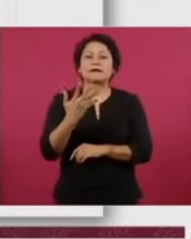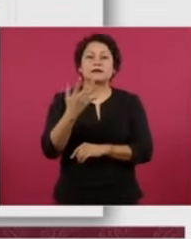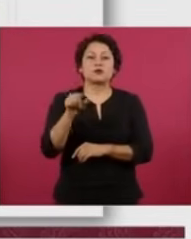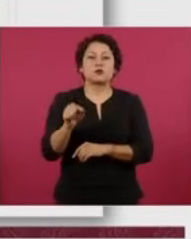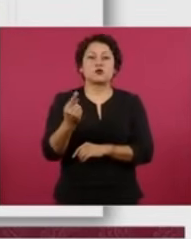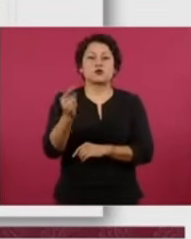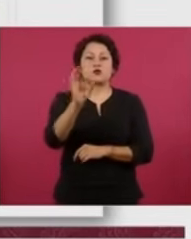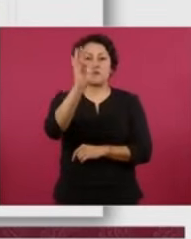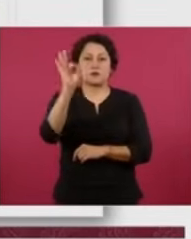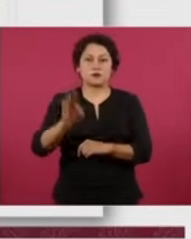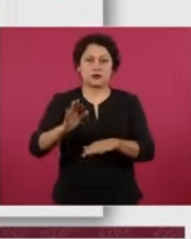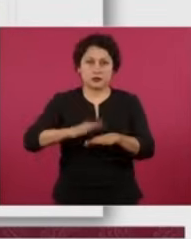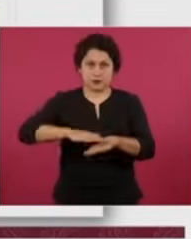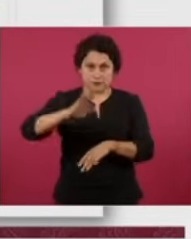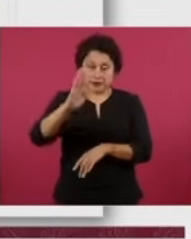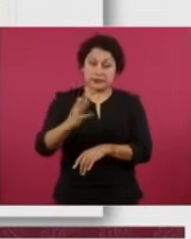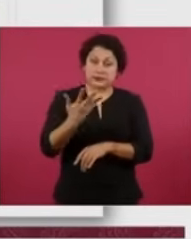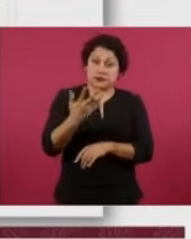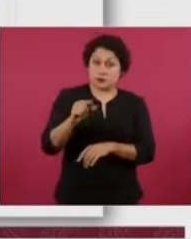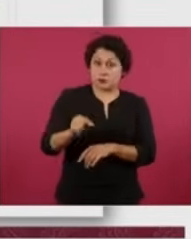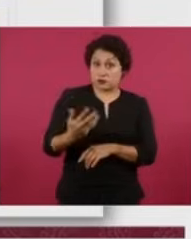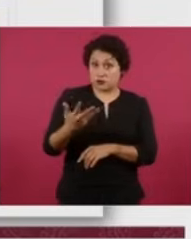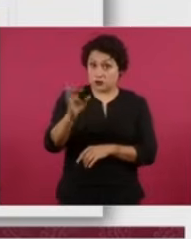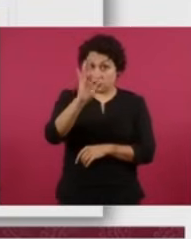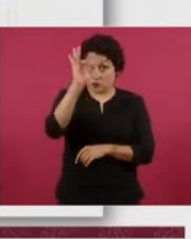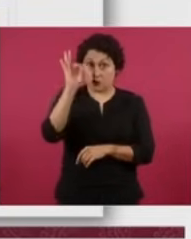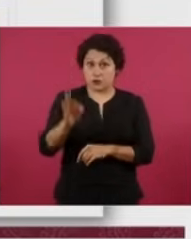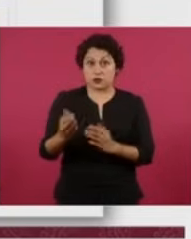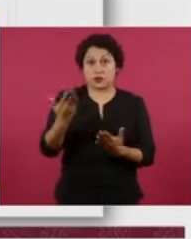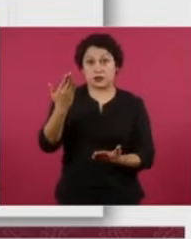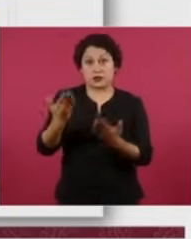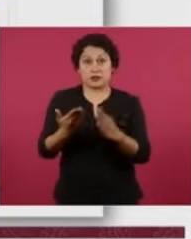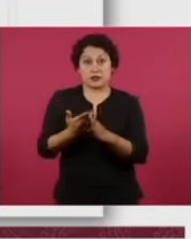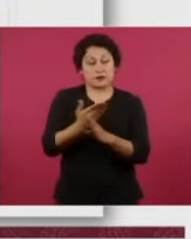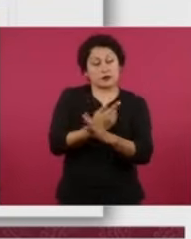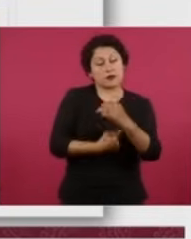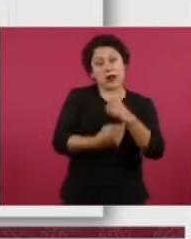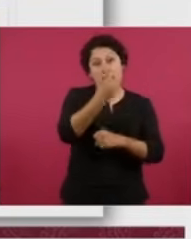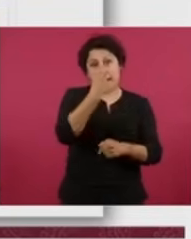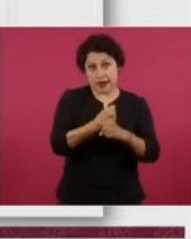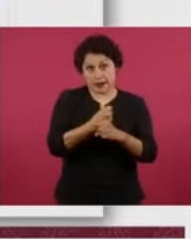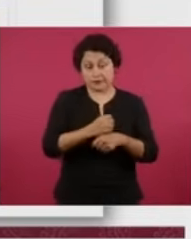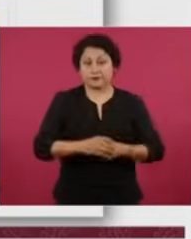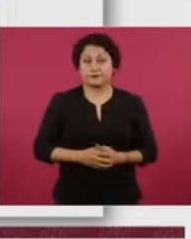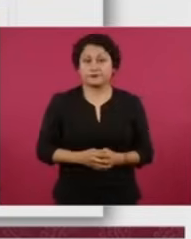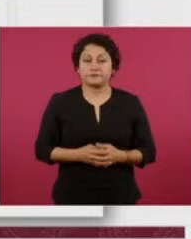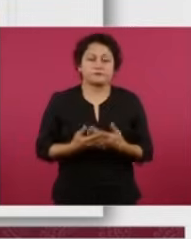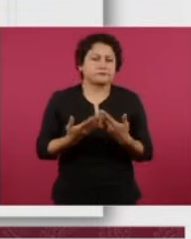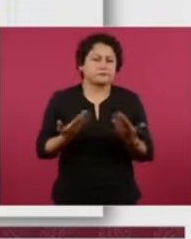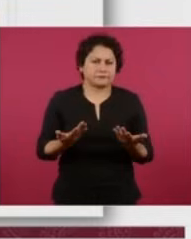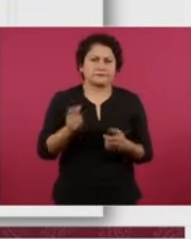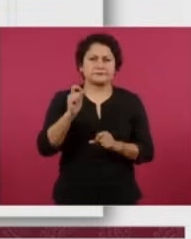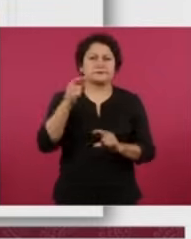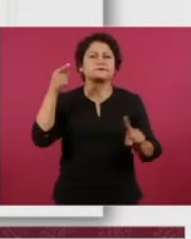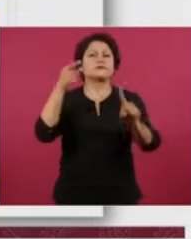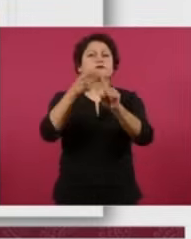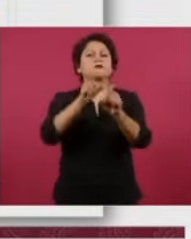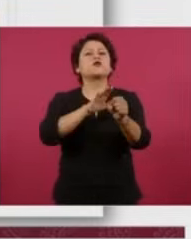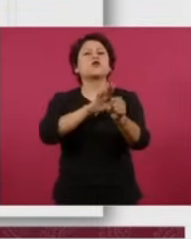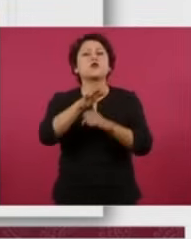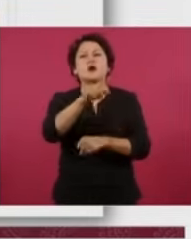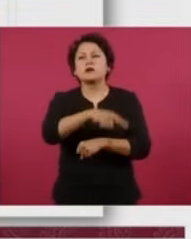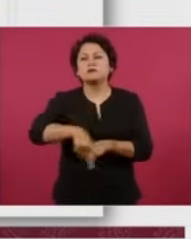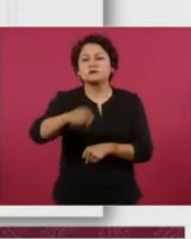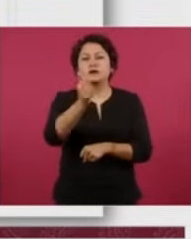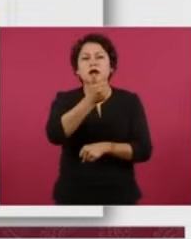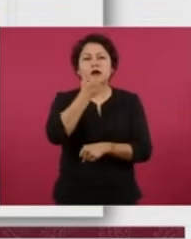35.1% y 5.5% en comparación con el año pasado. Además, con el fin de evitar la deserción escolar, se otorgan becas